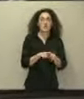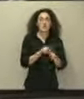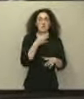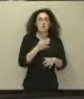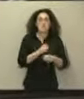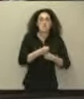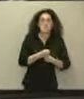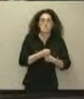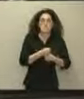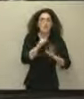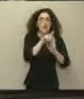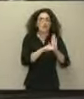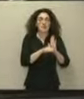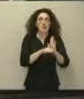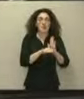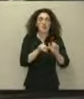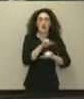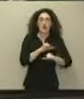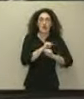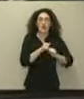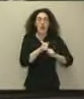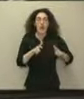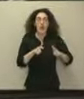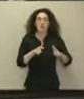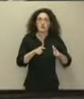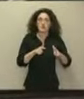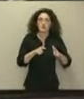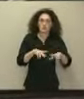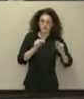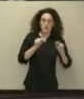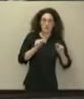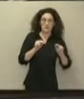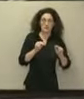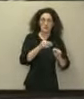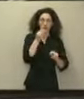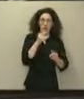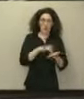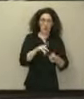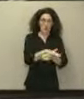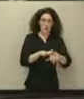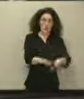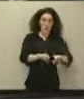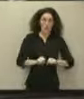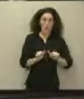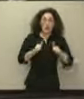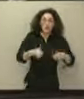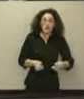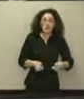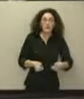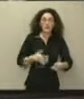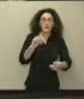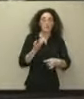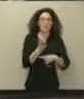lo que no entendemos cómo es que eso no se planteó al inicio de la legislatura porque realmente hablemos